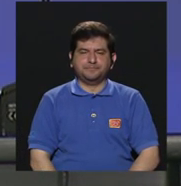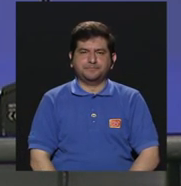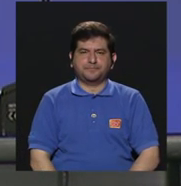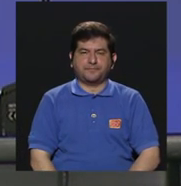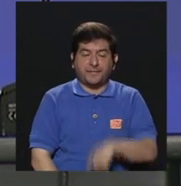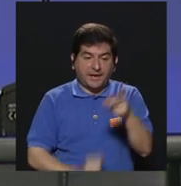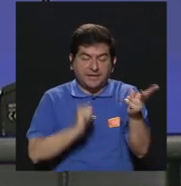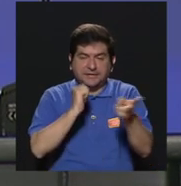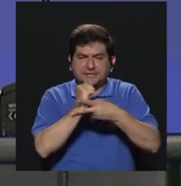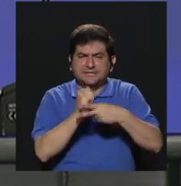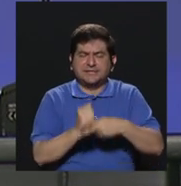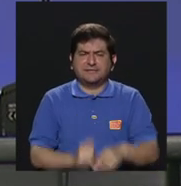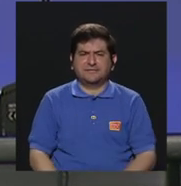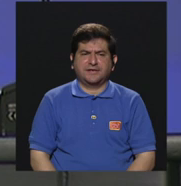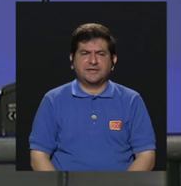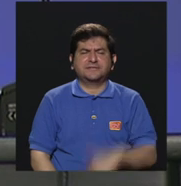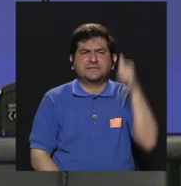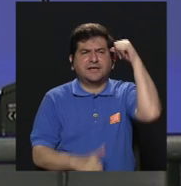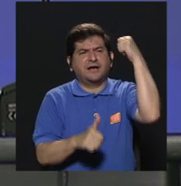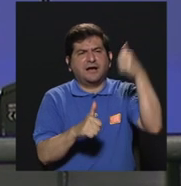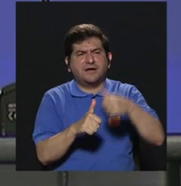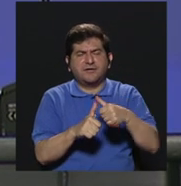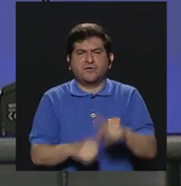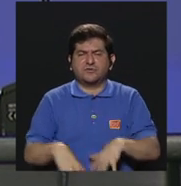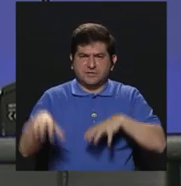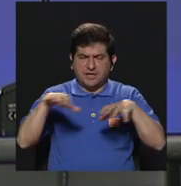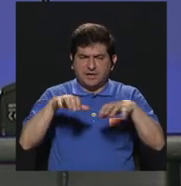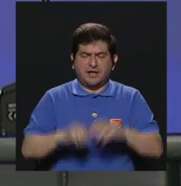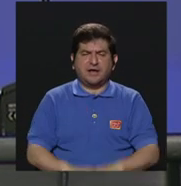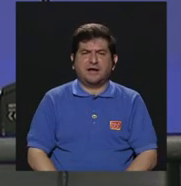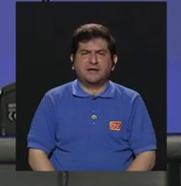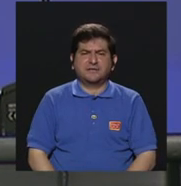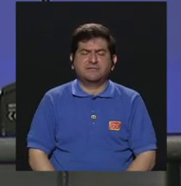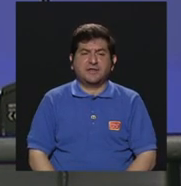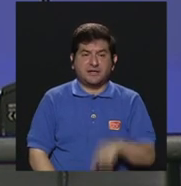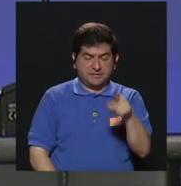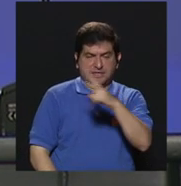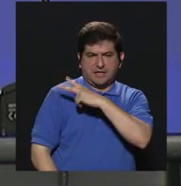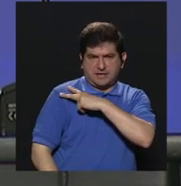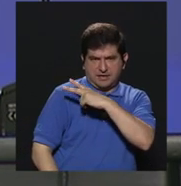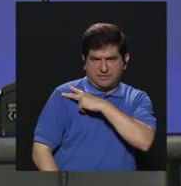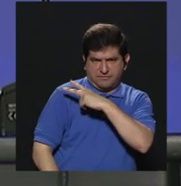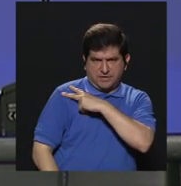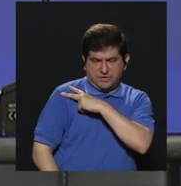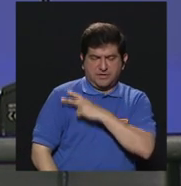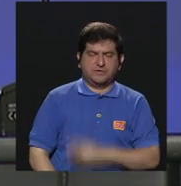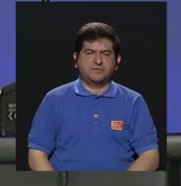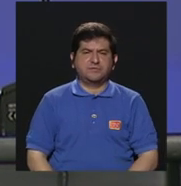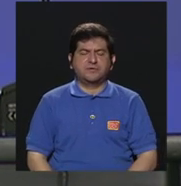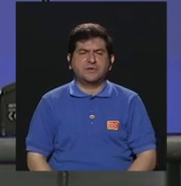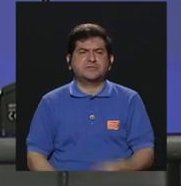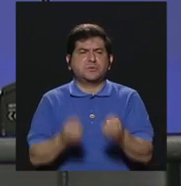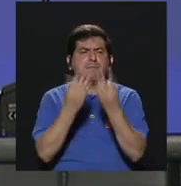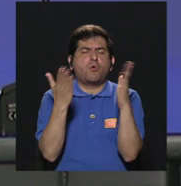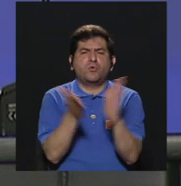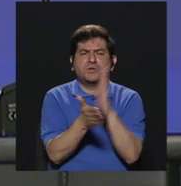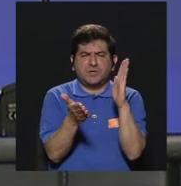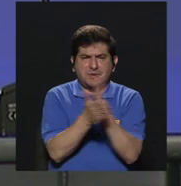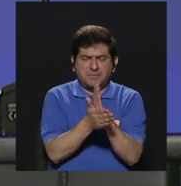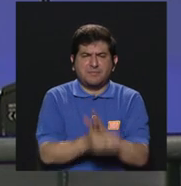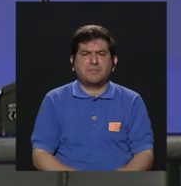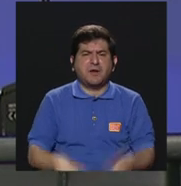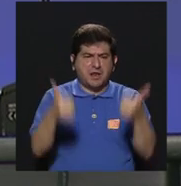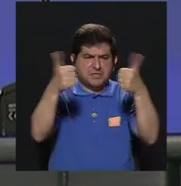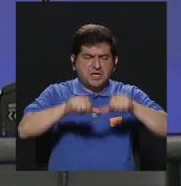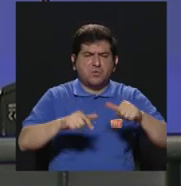En esa oportunidad recordamos a los altos jerarcas los múltiples tratados, convenios y